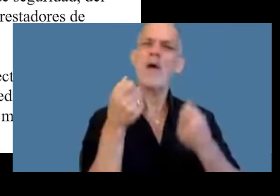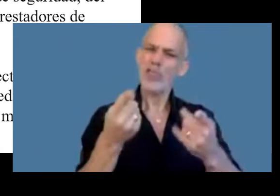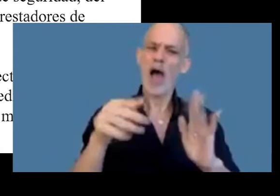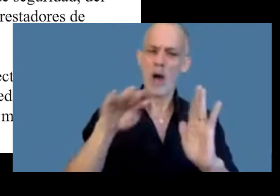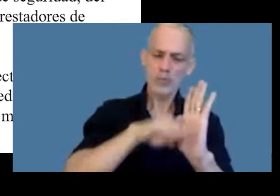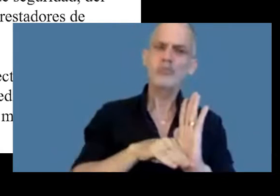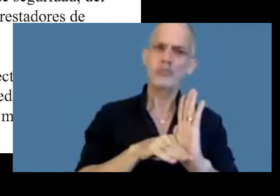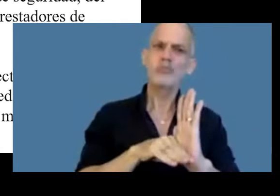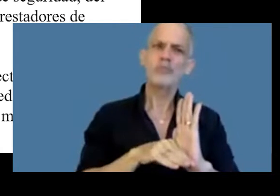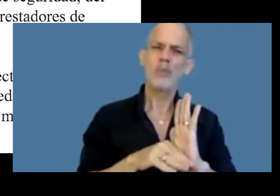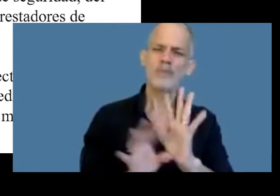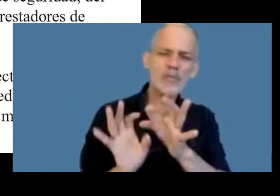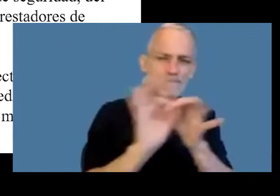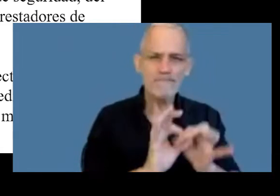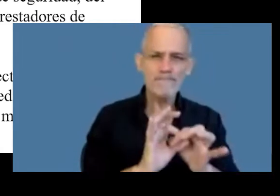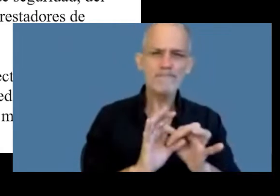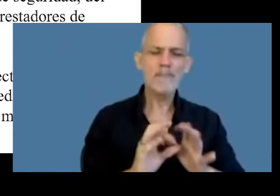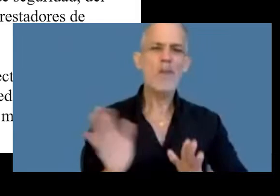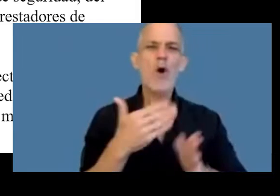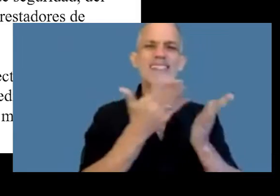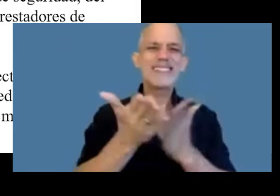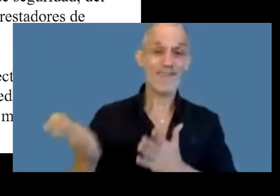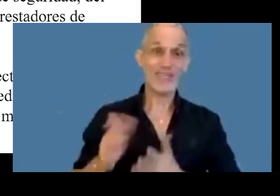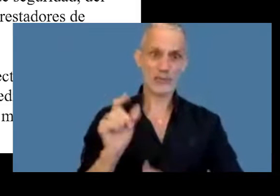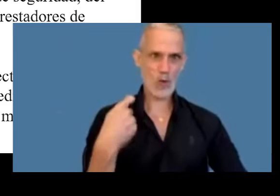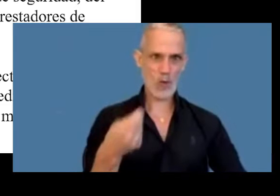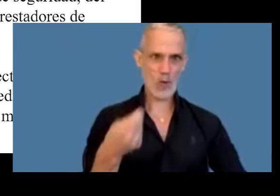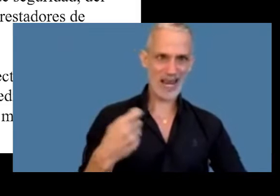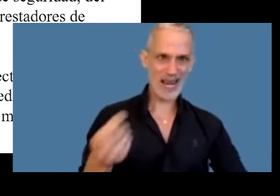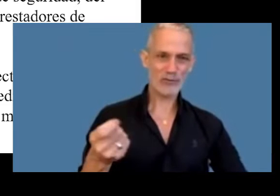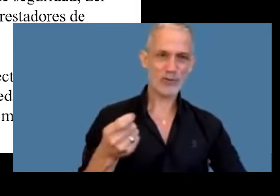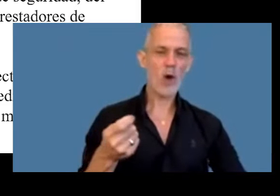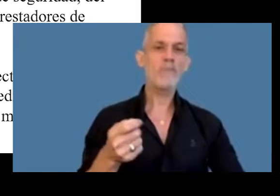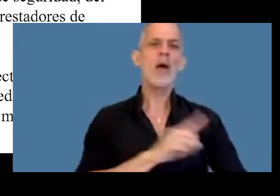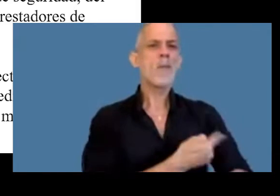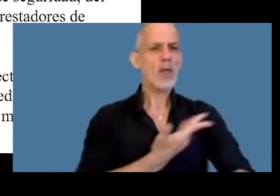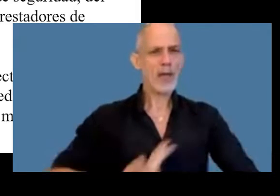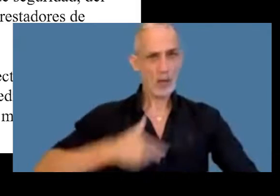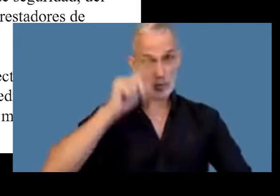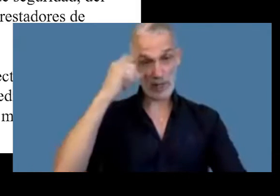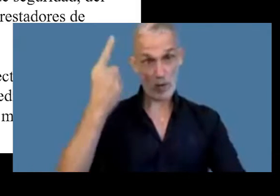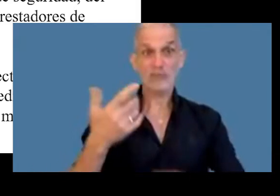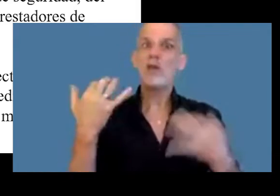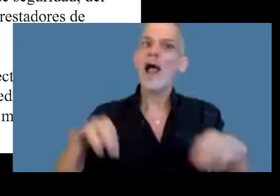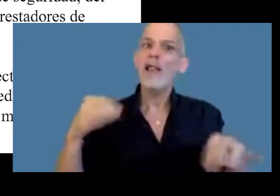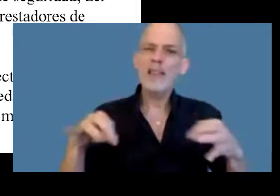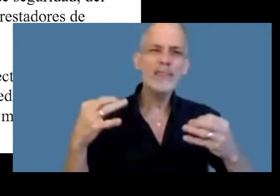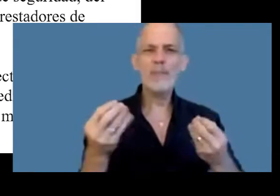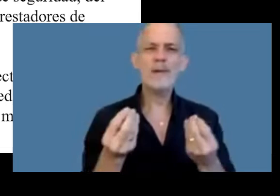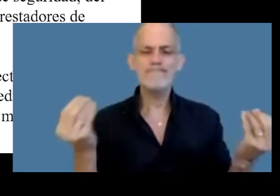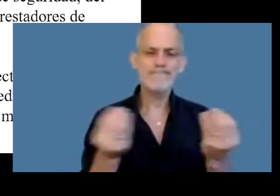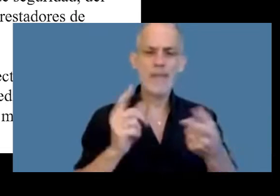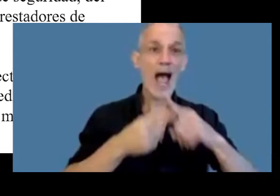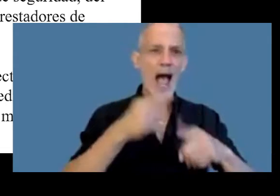la armonización de los servicios previsionales, el Poder Ejecutivo Nacional tenía que arribar a un acuerdo con